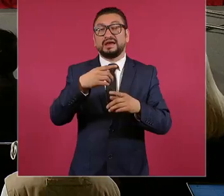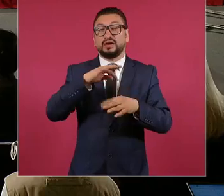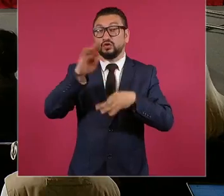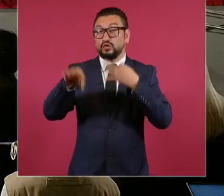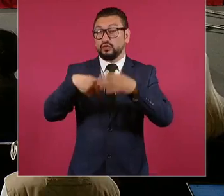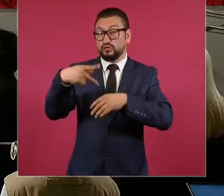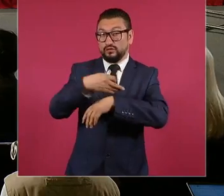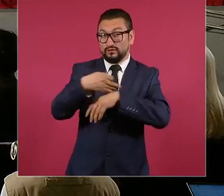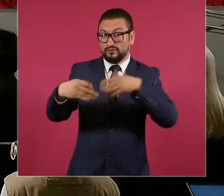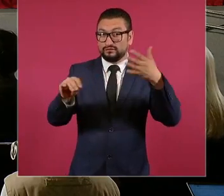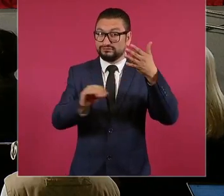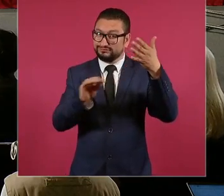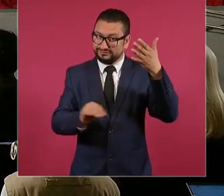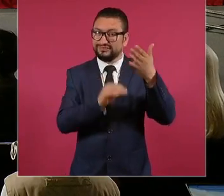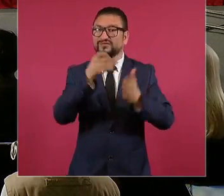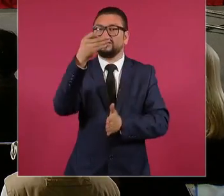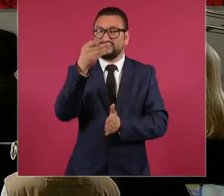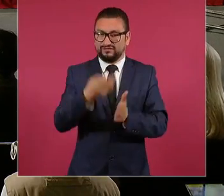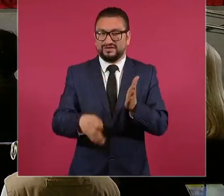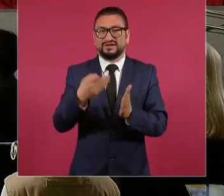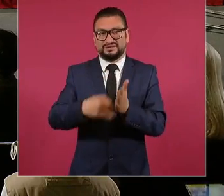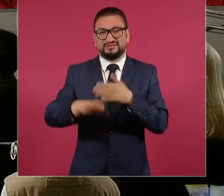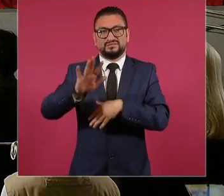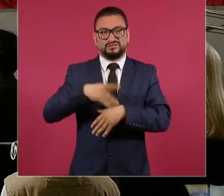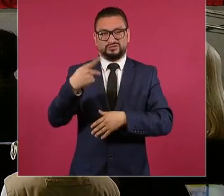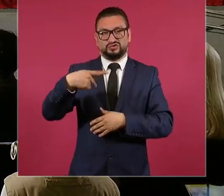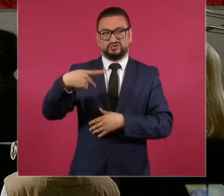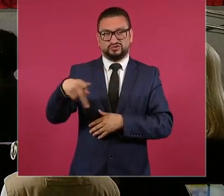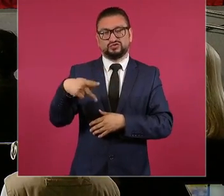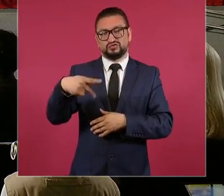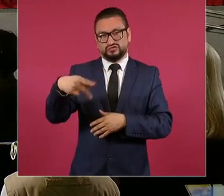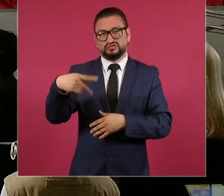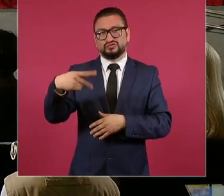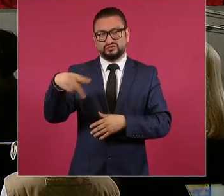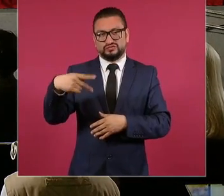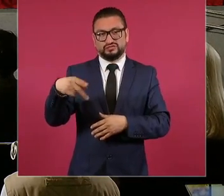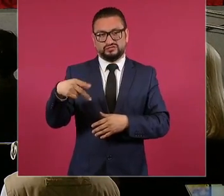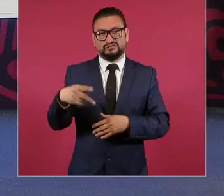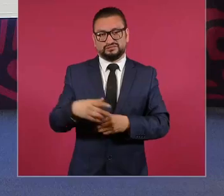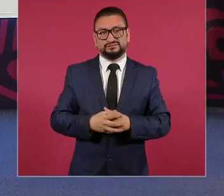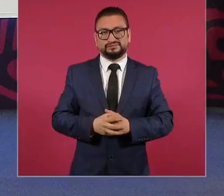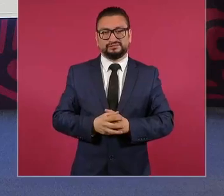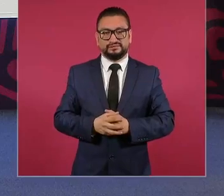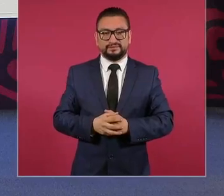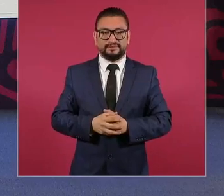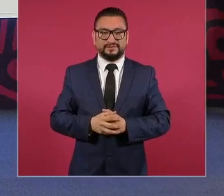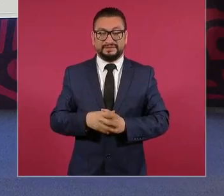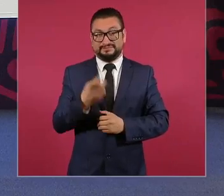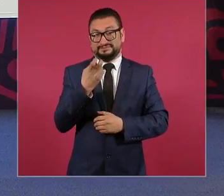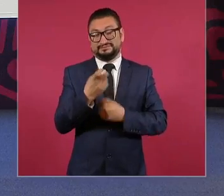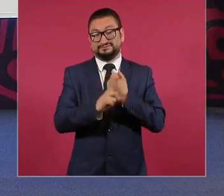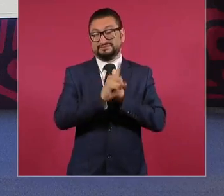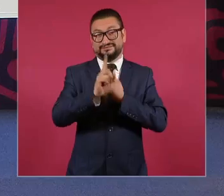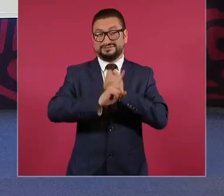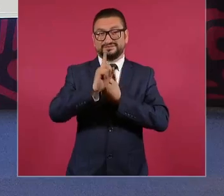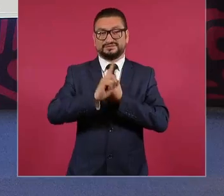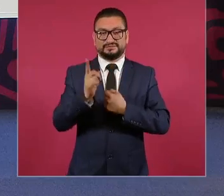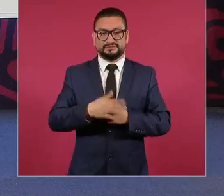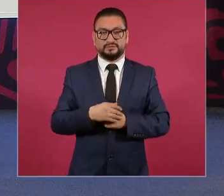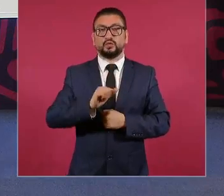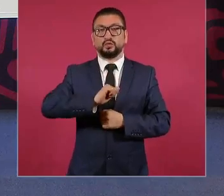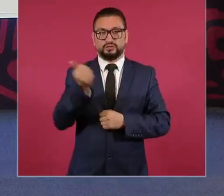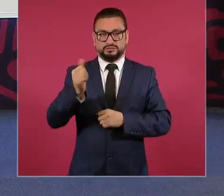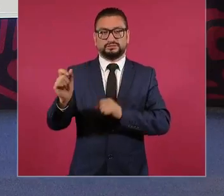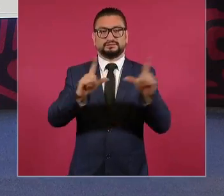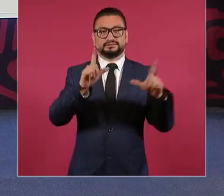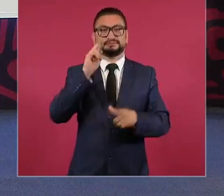familiares que también forman parte de esta problemática. Adelante.